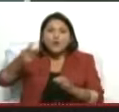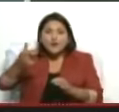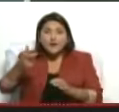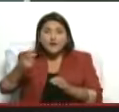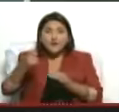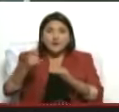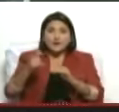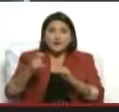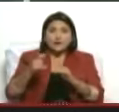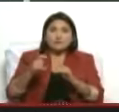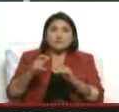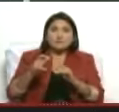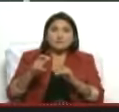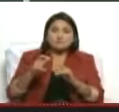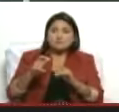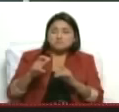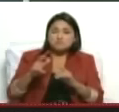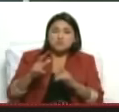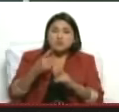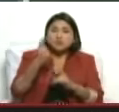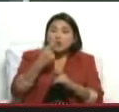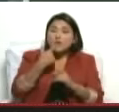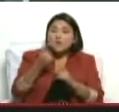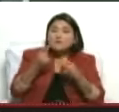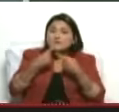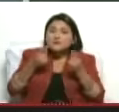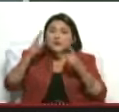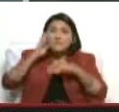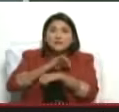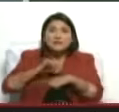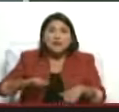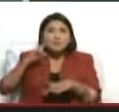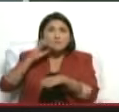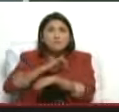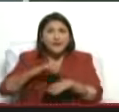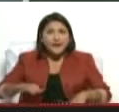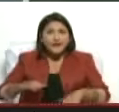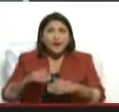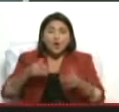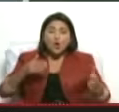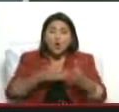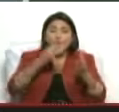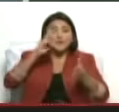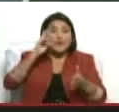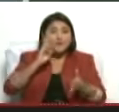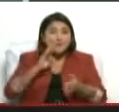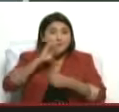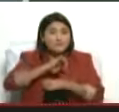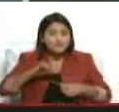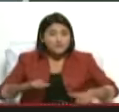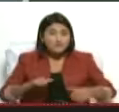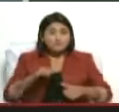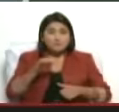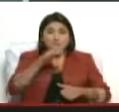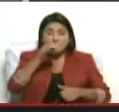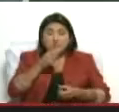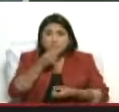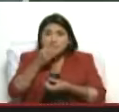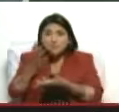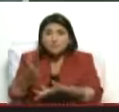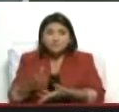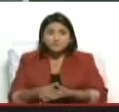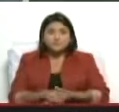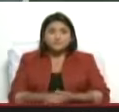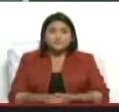allí era de temas militares todo lo que hablaba era en contra de la Fuerza Armada nacional bolivariana todo lo que se